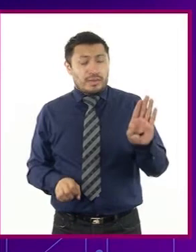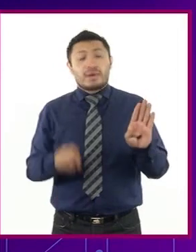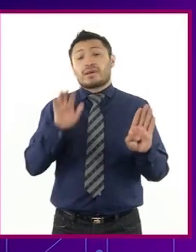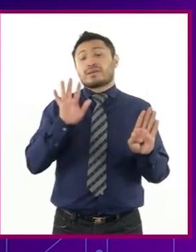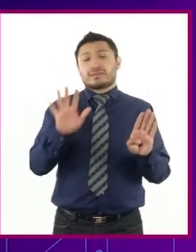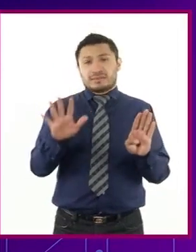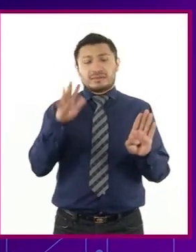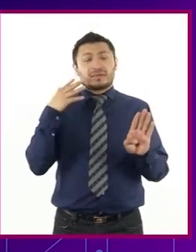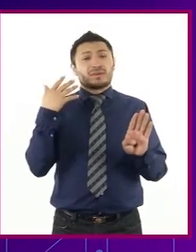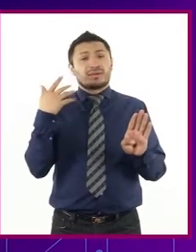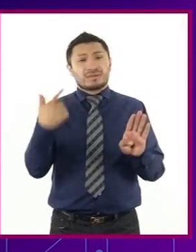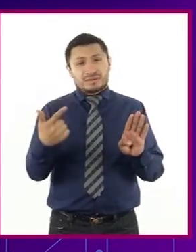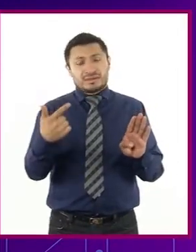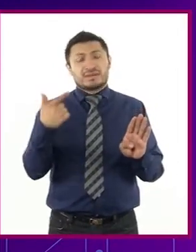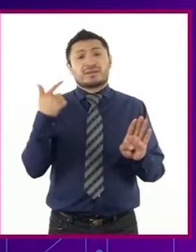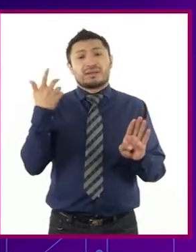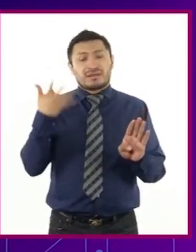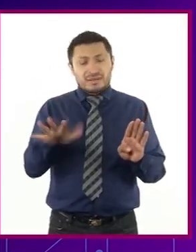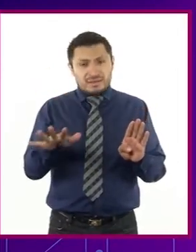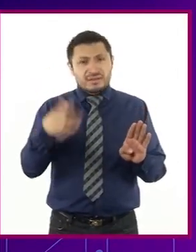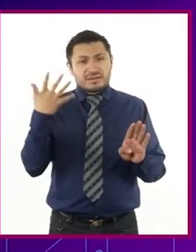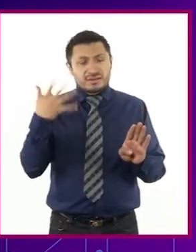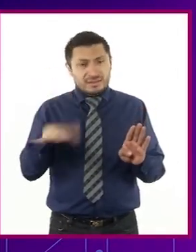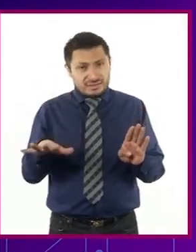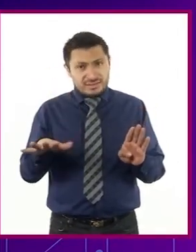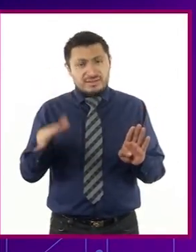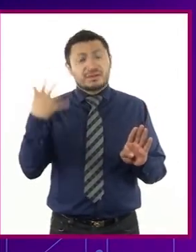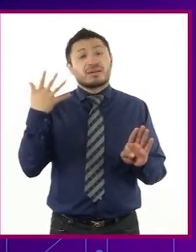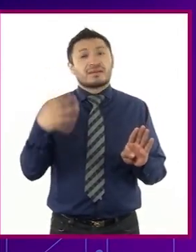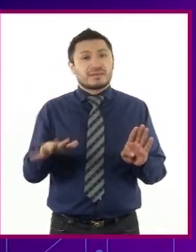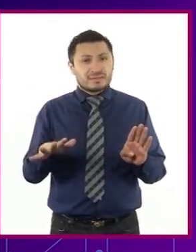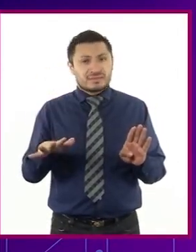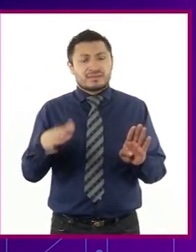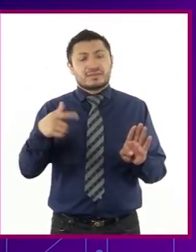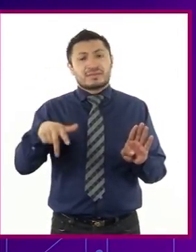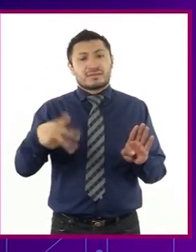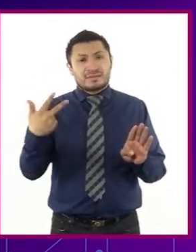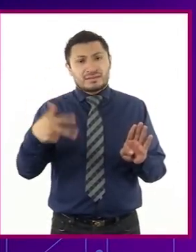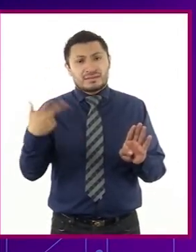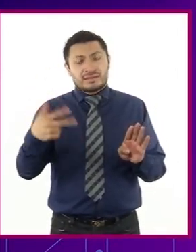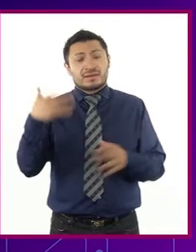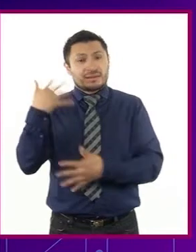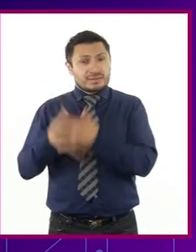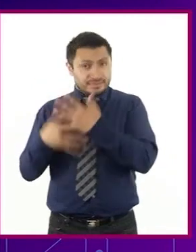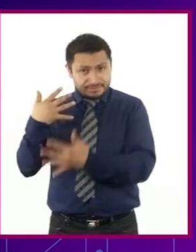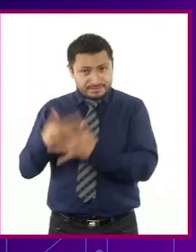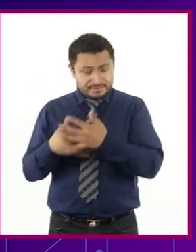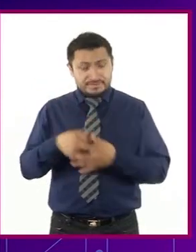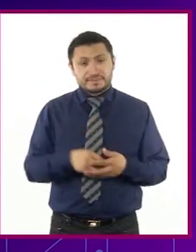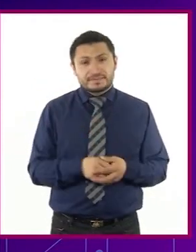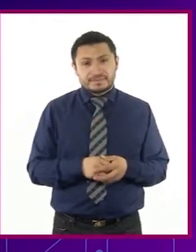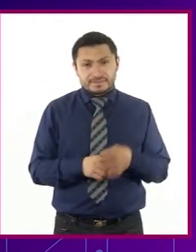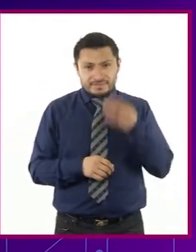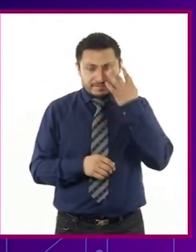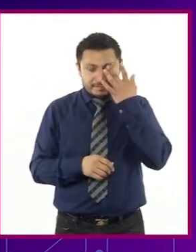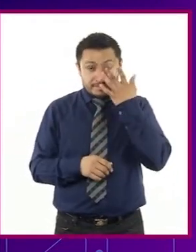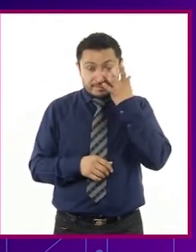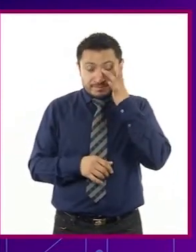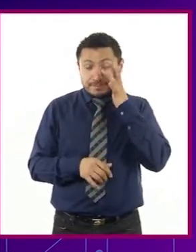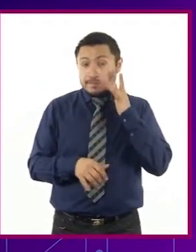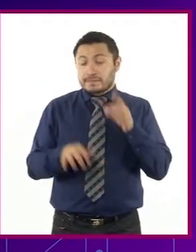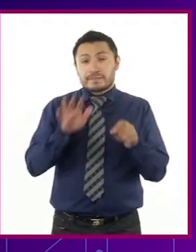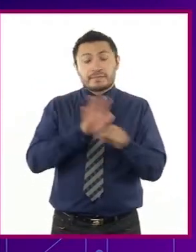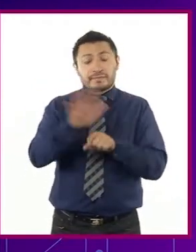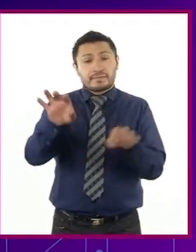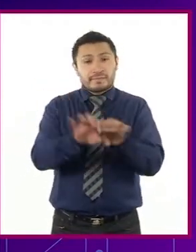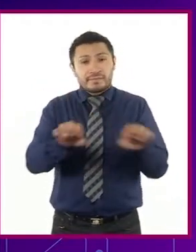5, 7, 10, 10, 10, 13 y 15. ¿Qué equipo realizó una